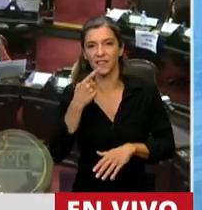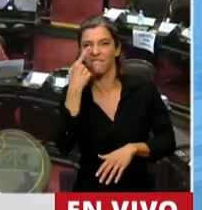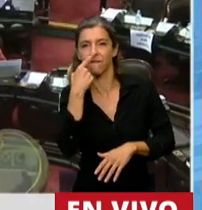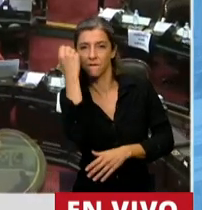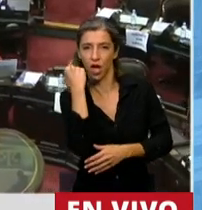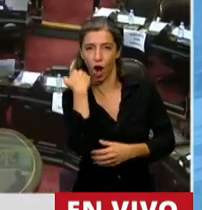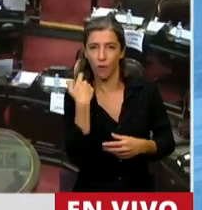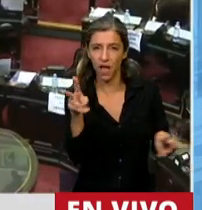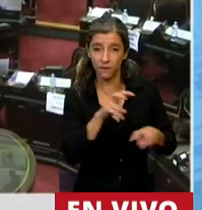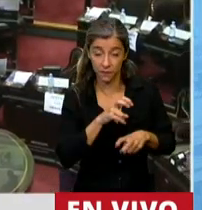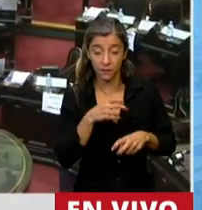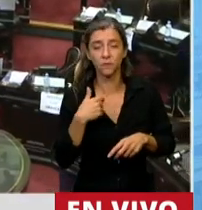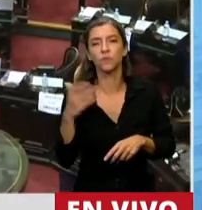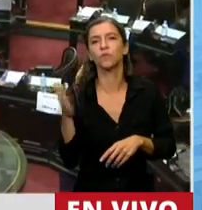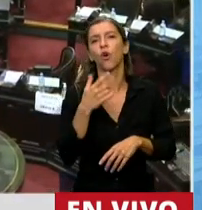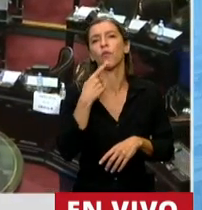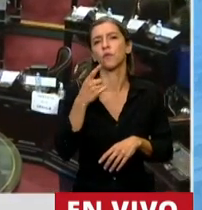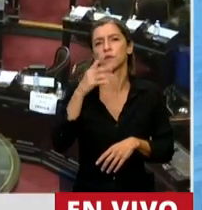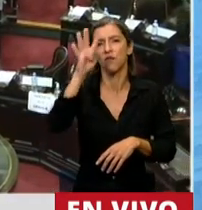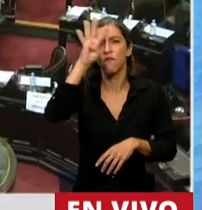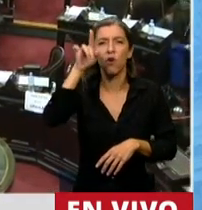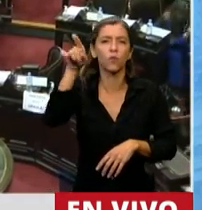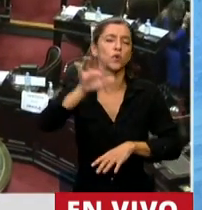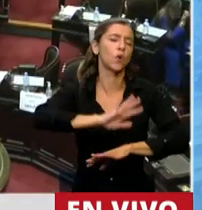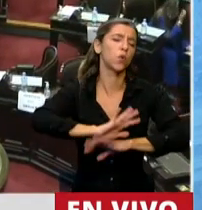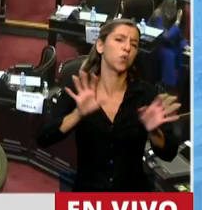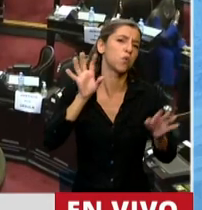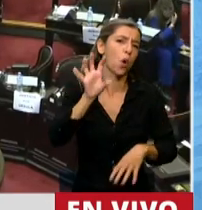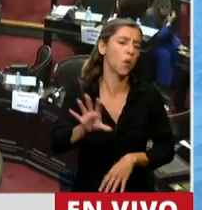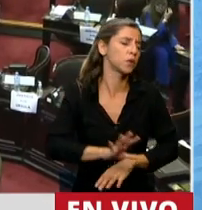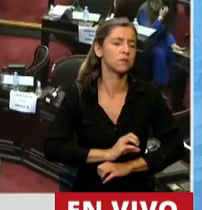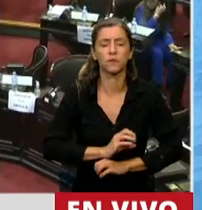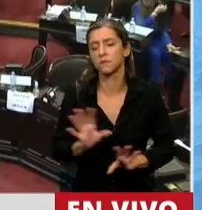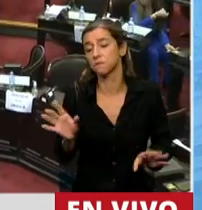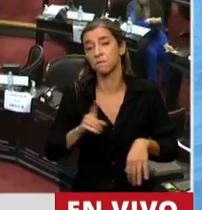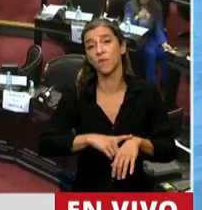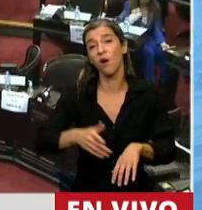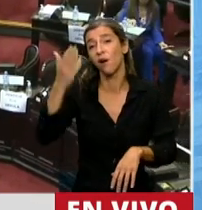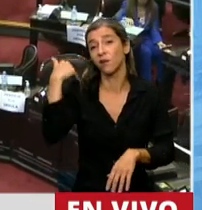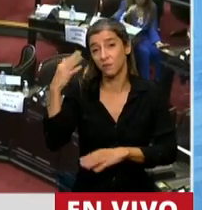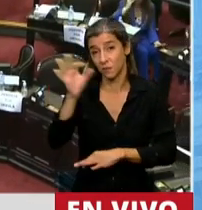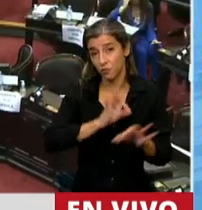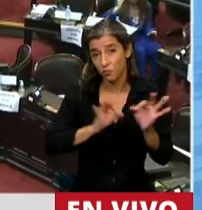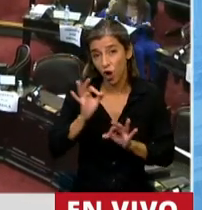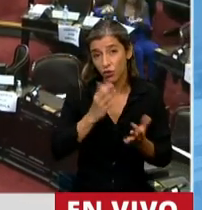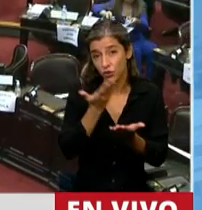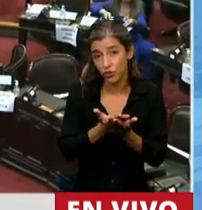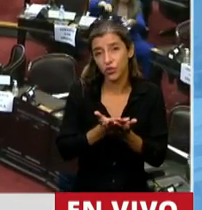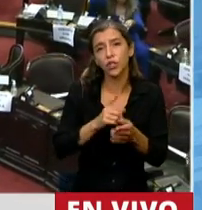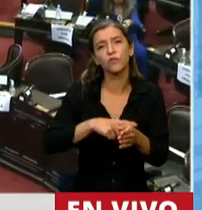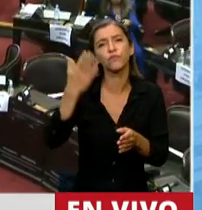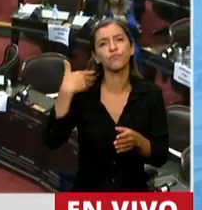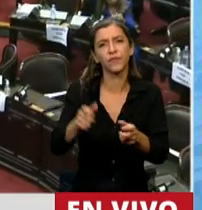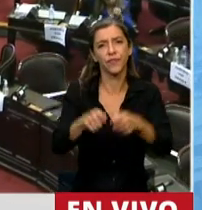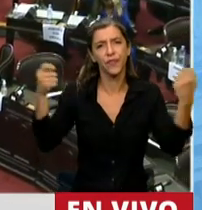una provincia inviable. Y tenían un proyecto que se publicó en el diario La Nación, en